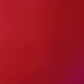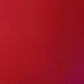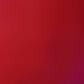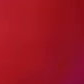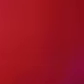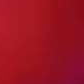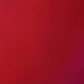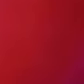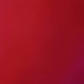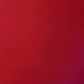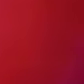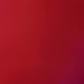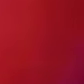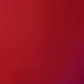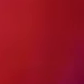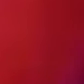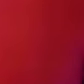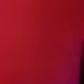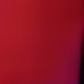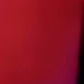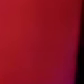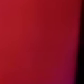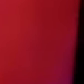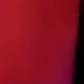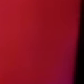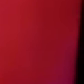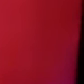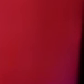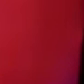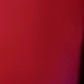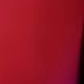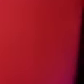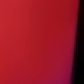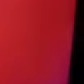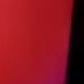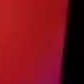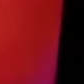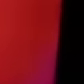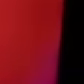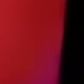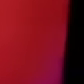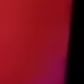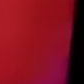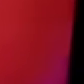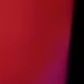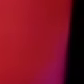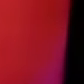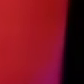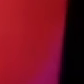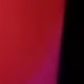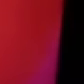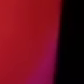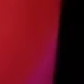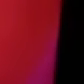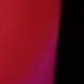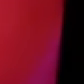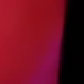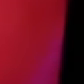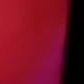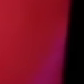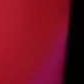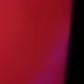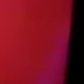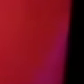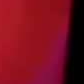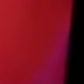buscar los mecanismos para hacer cumplir la ley. Y el rol de un presidente de la República es hacer cumplir la ley. Y yo en ese